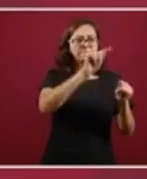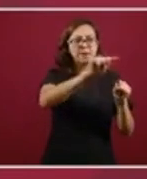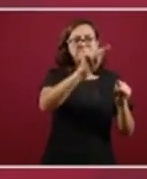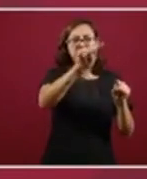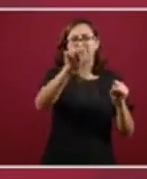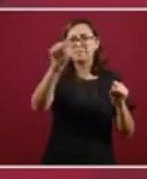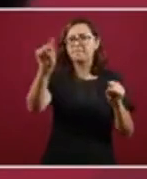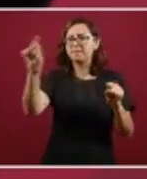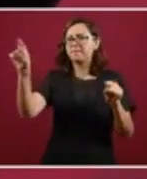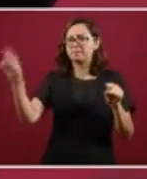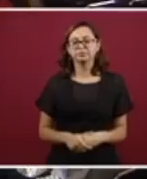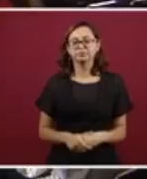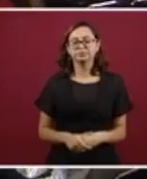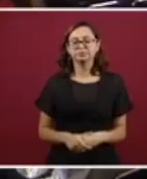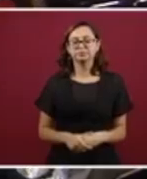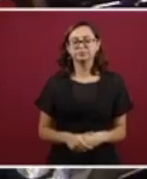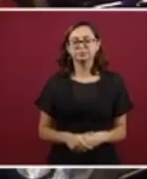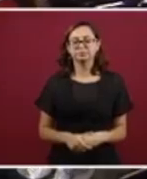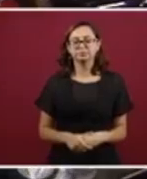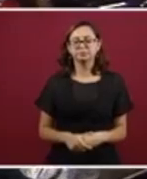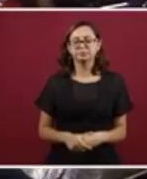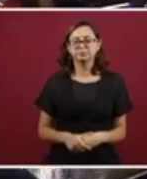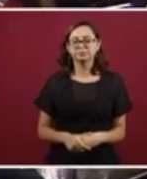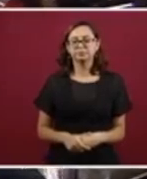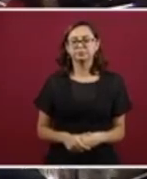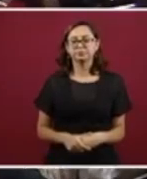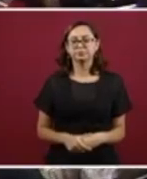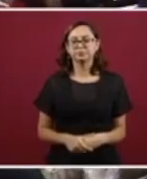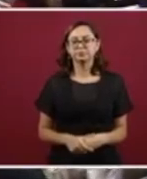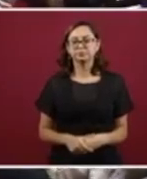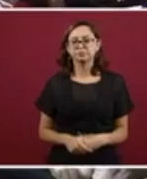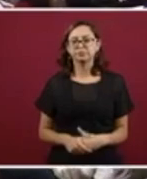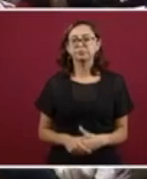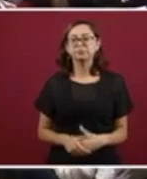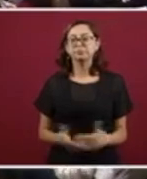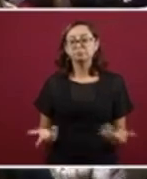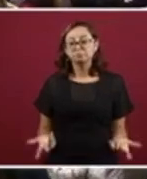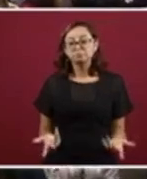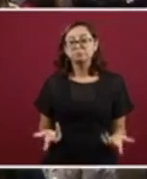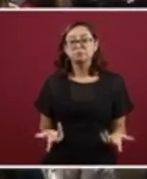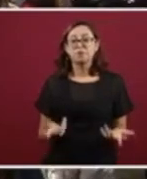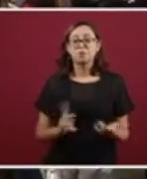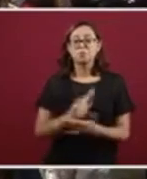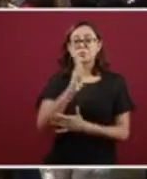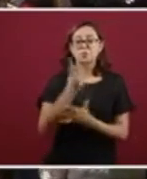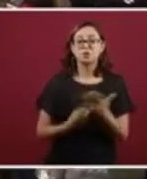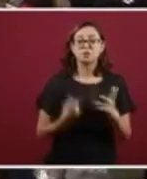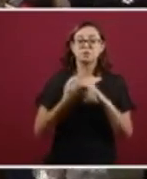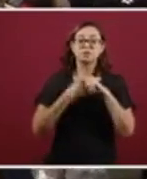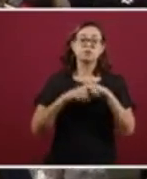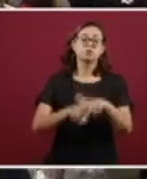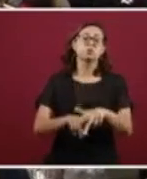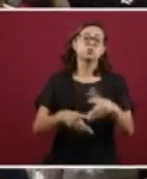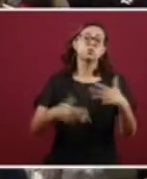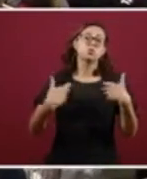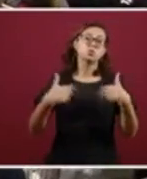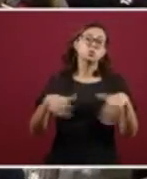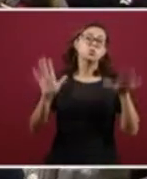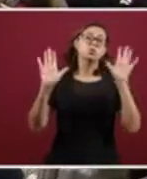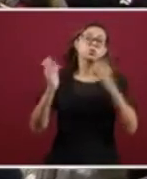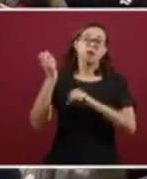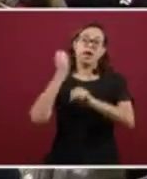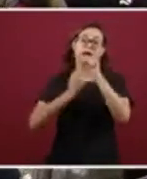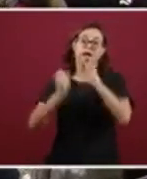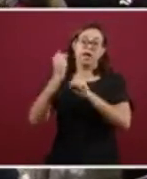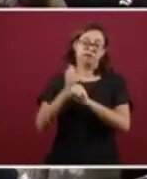en todo el país. El presidente López Obrador estimó que en 6 meses estarán listas y en operación las 13.000 sucursales